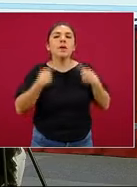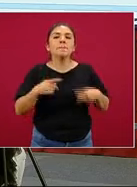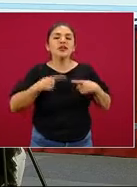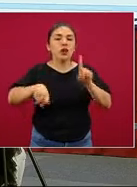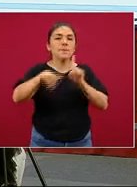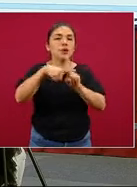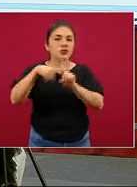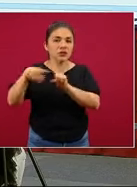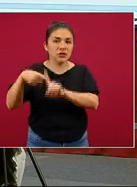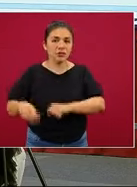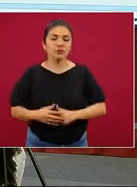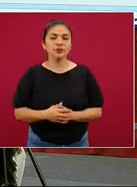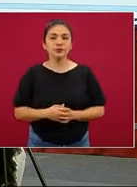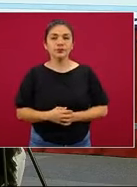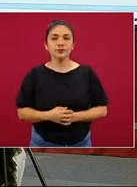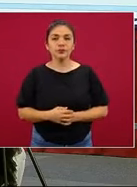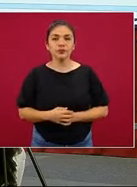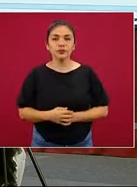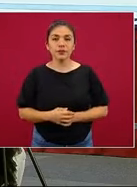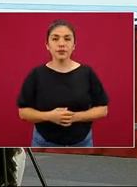confirmados. La siguiente.